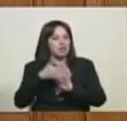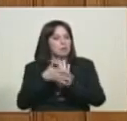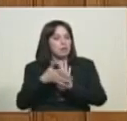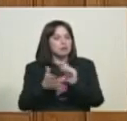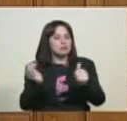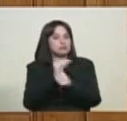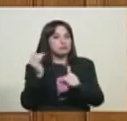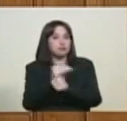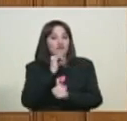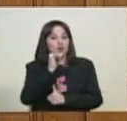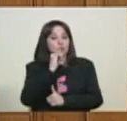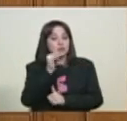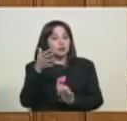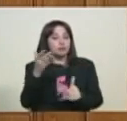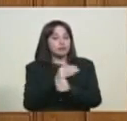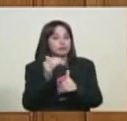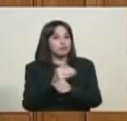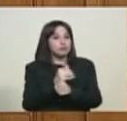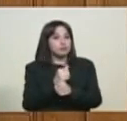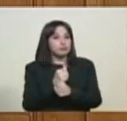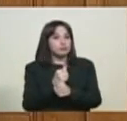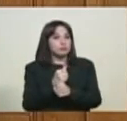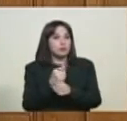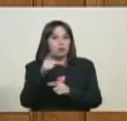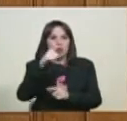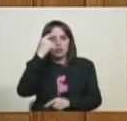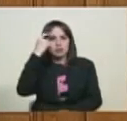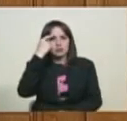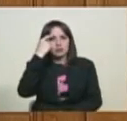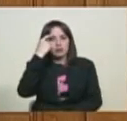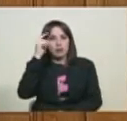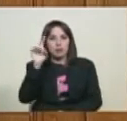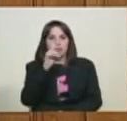ha avanzado bastante. Saben ustedes que